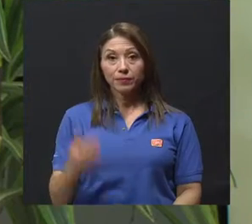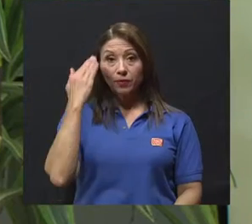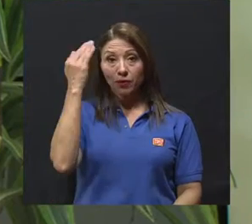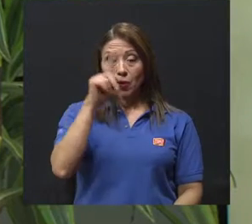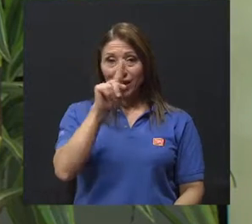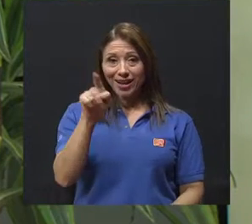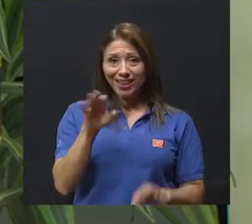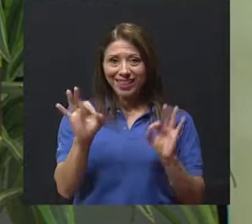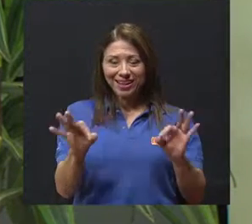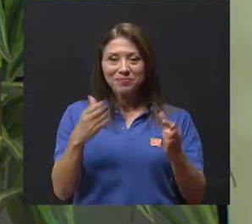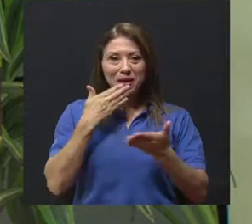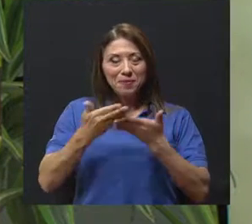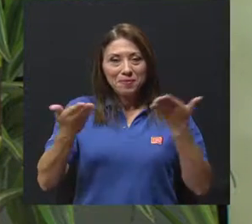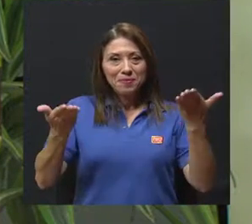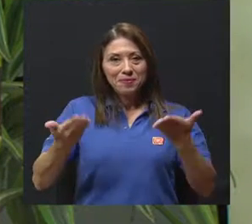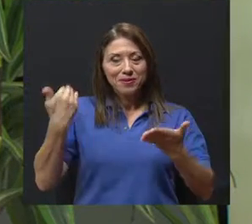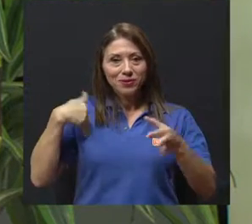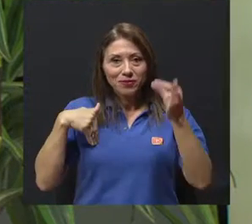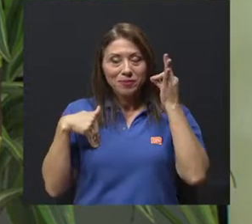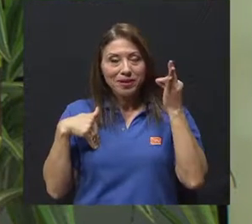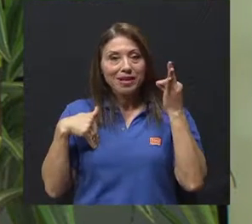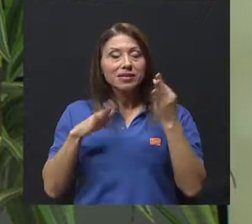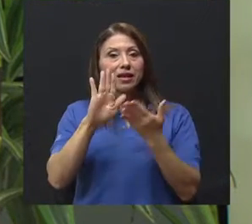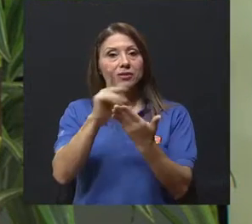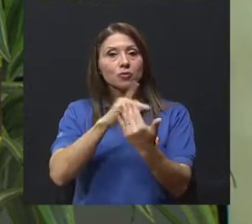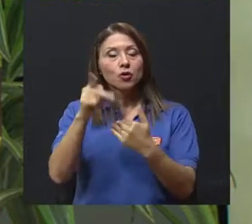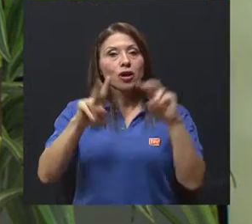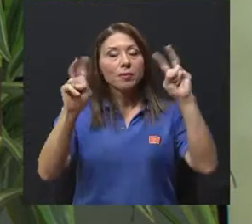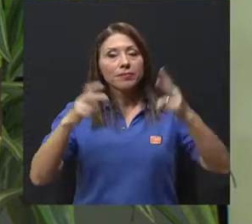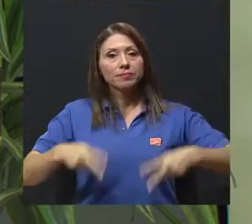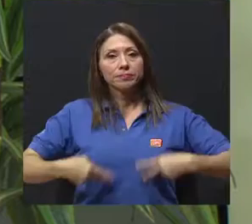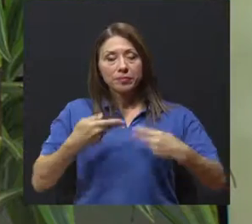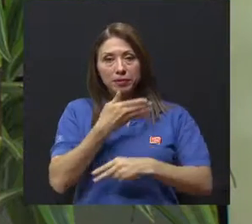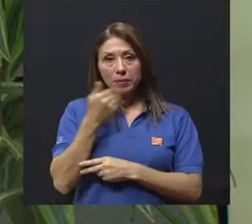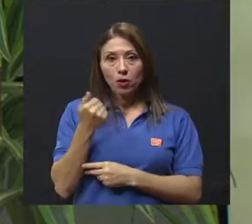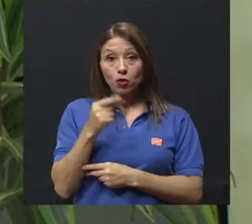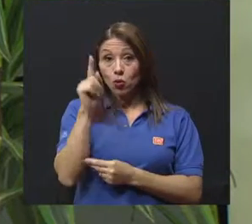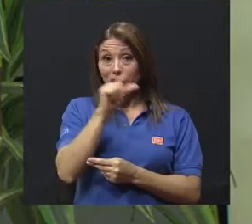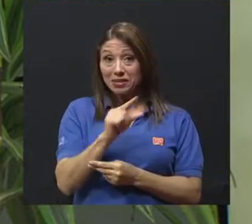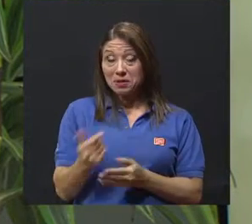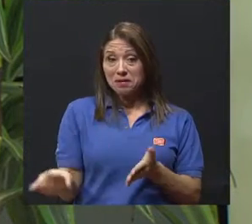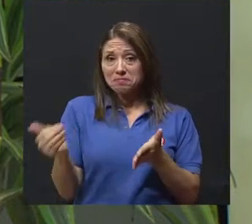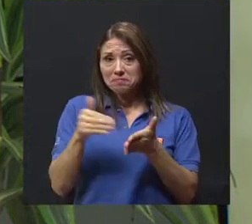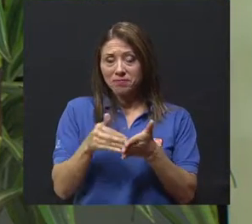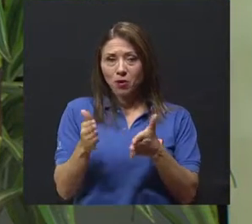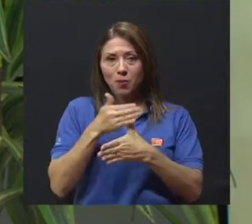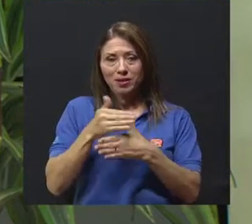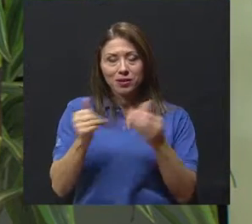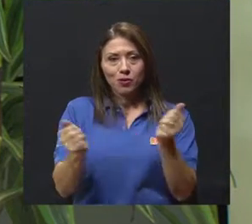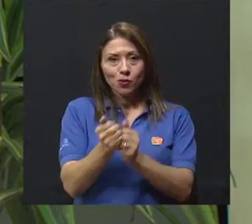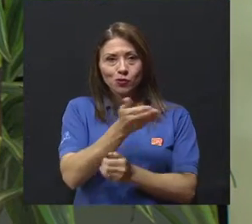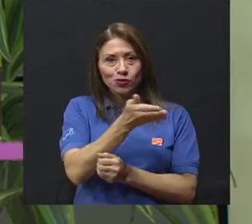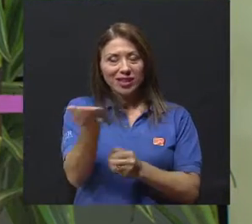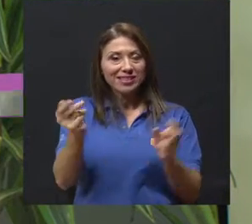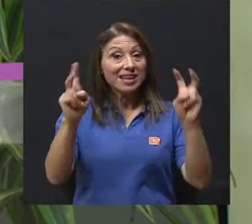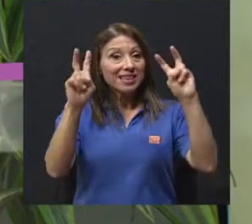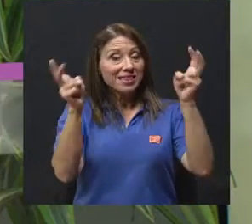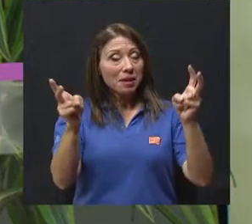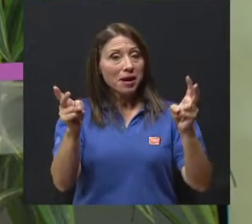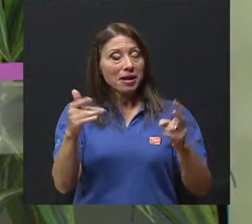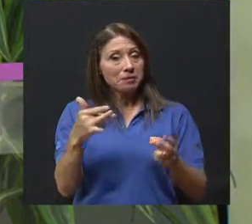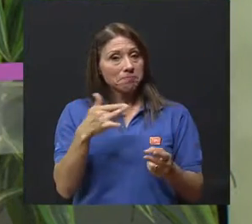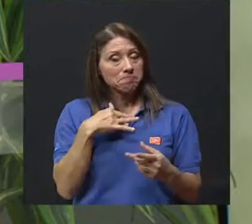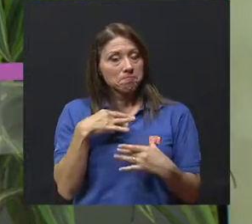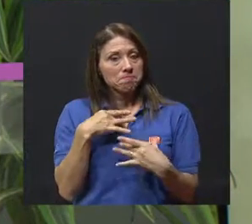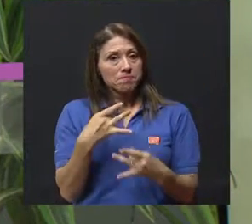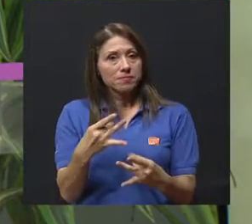hola que tal bienvenidos y bienvenidas a su programa vivir mejor una semana más compartiendo con ustedes temas que sean del agrado